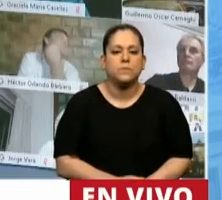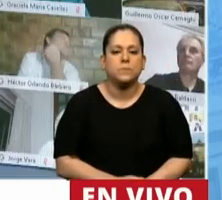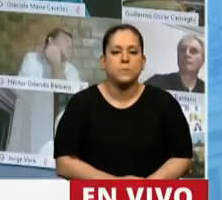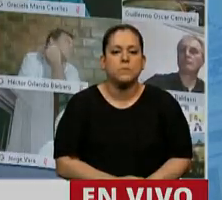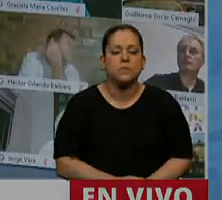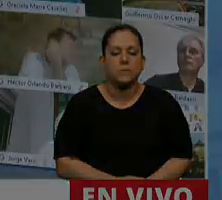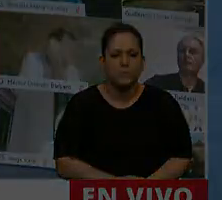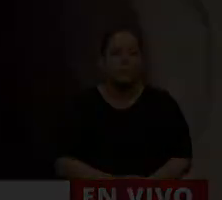Gracias, diputada.